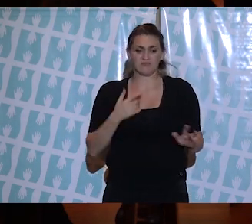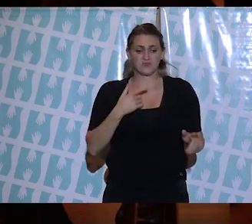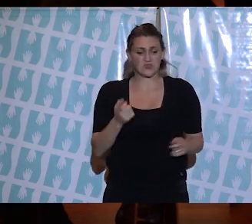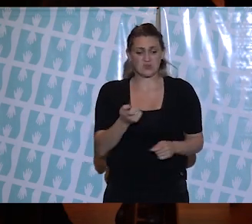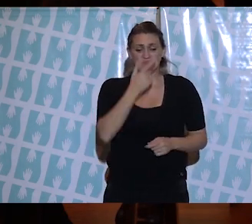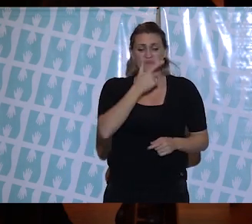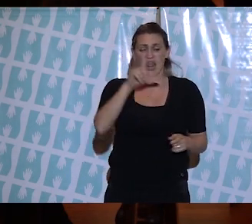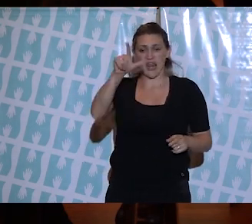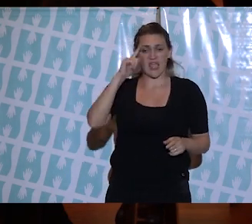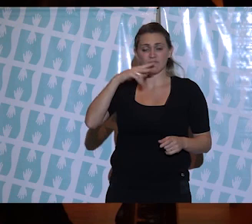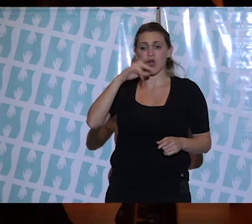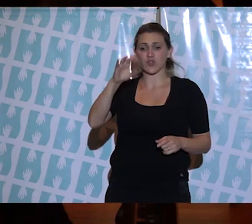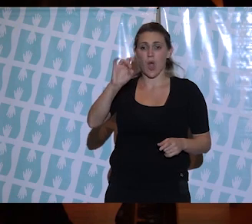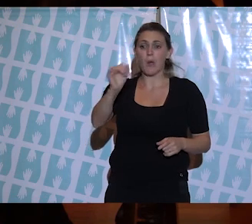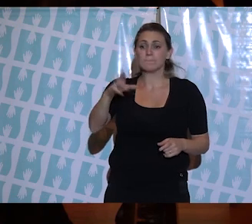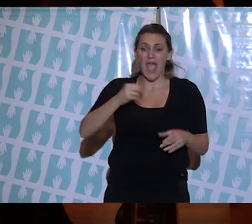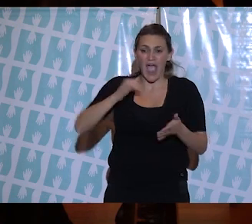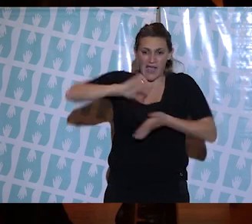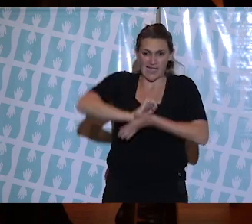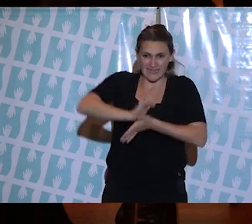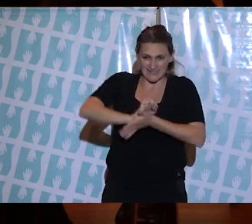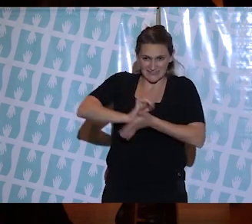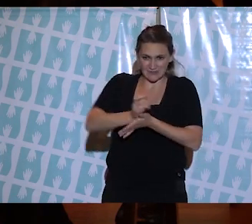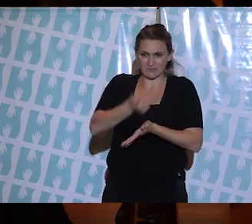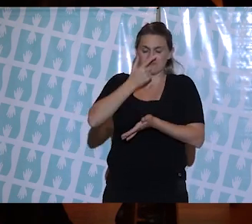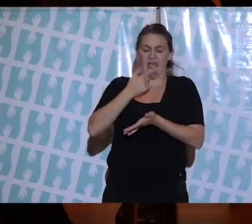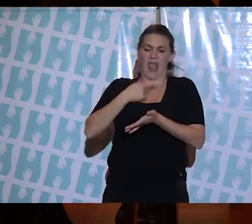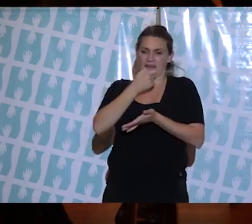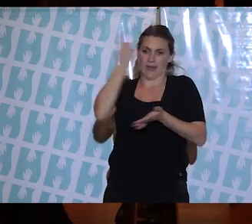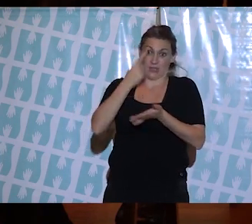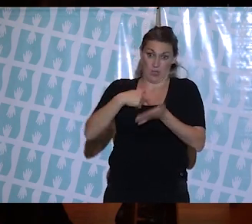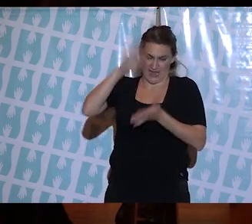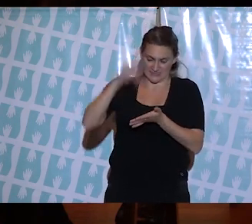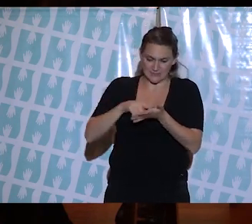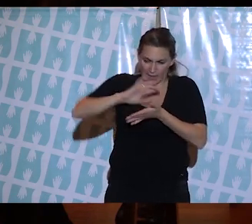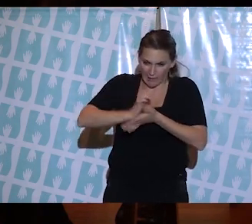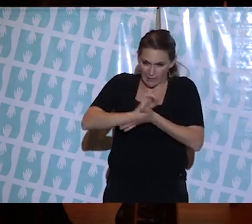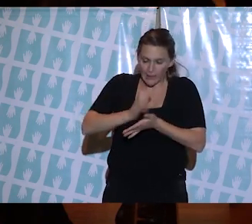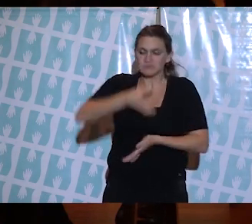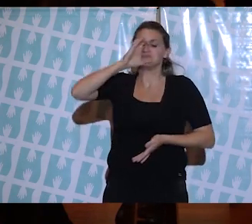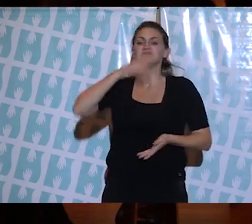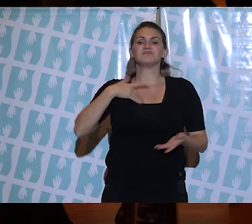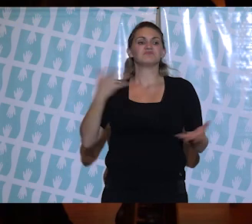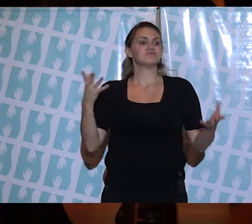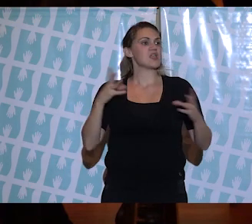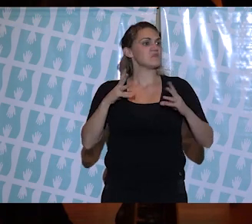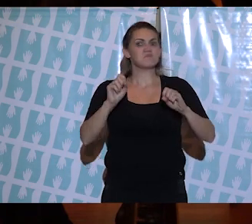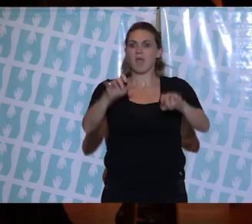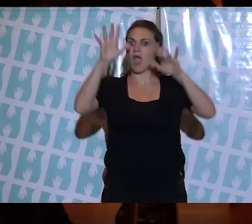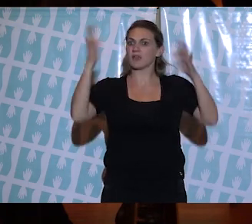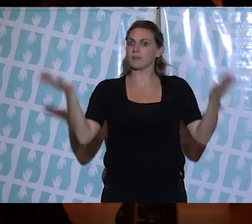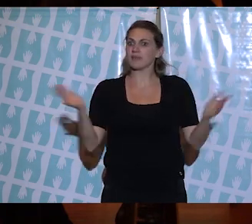de levodopa triturada, disuelta en agua para que hiciera efecto rápidamente, y de repente mágicamente la angustia